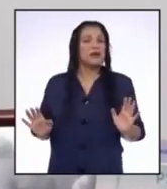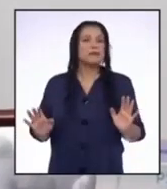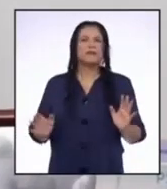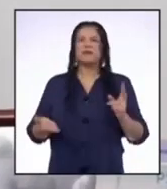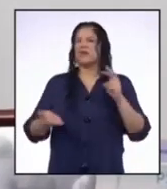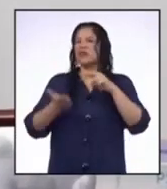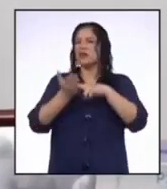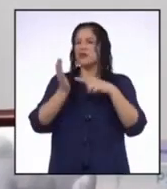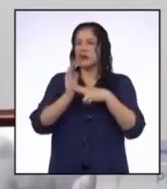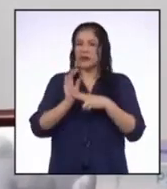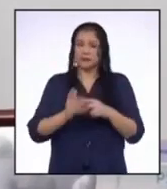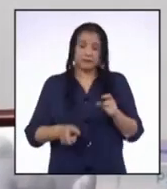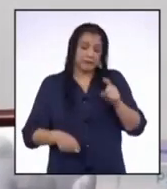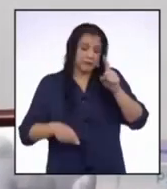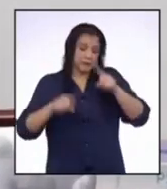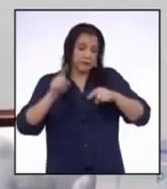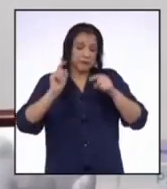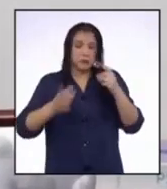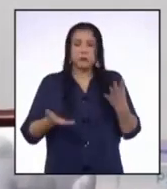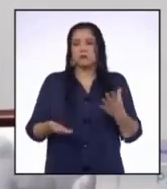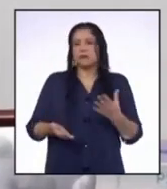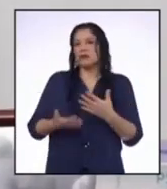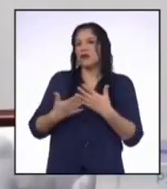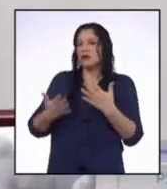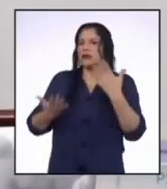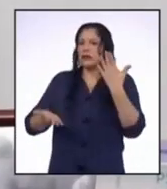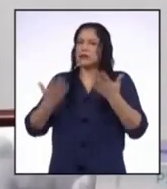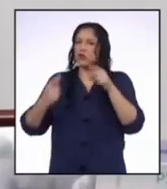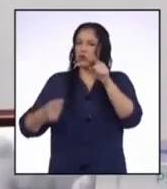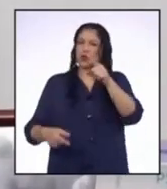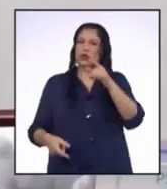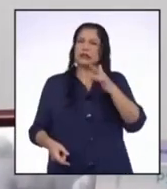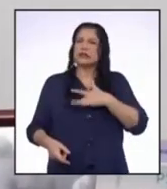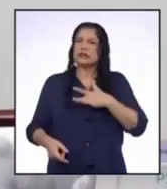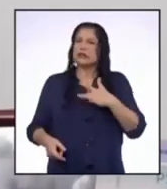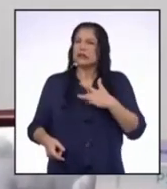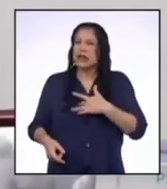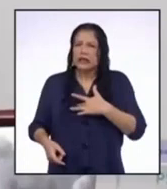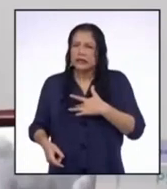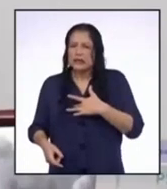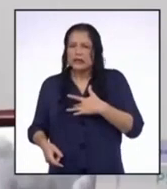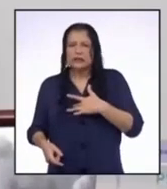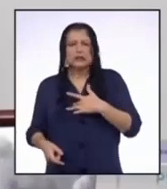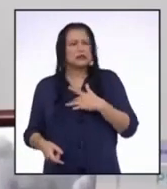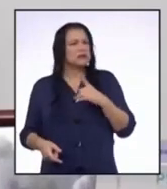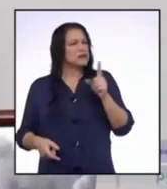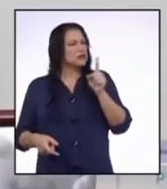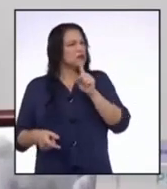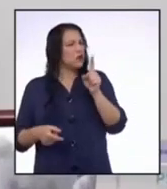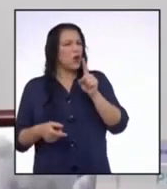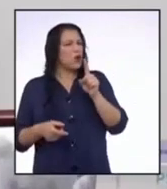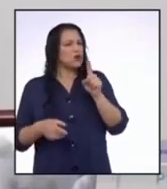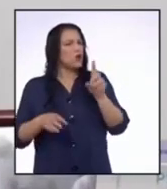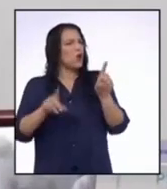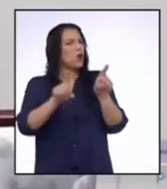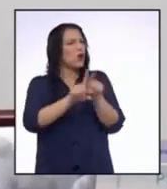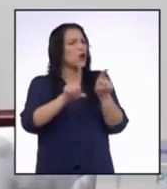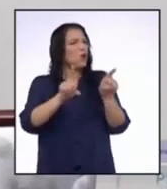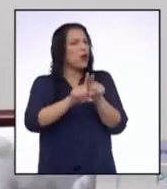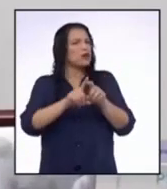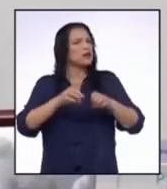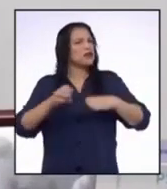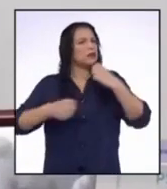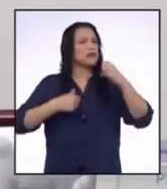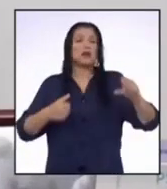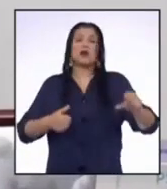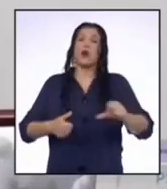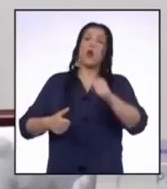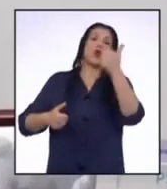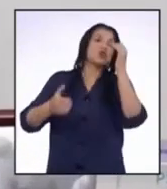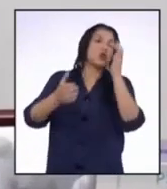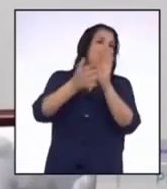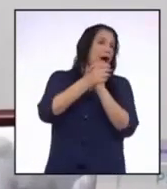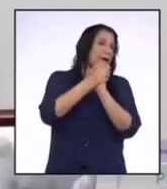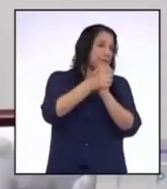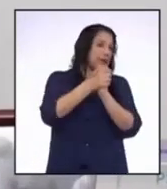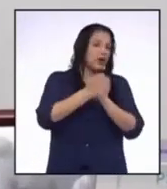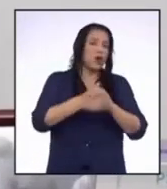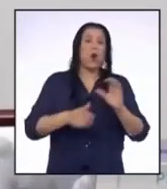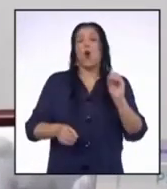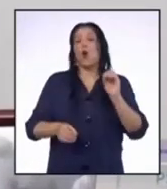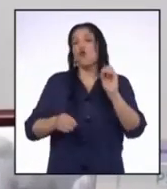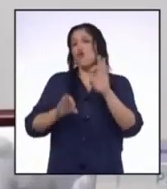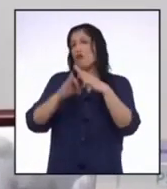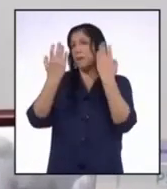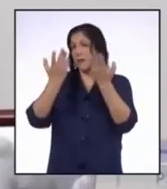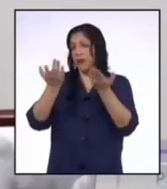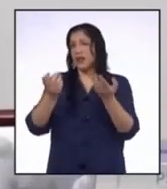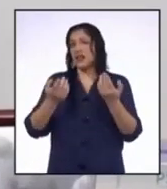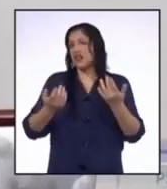quiere decir que aquellas cosas que tú estés sintiendo no van a ser iguales a las emociones que tus amigos o tus familiares